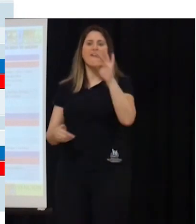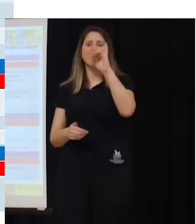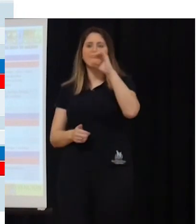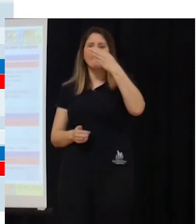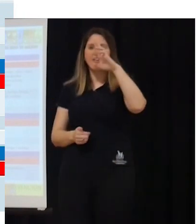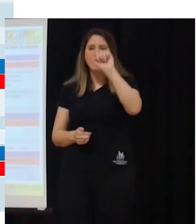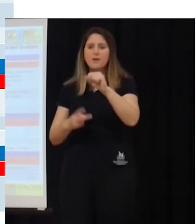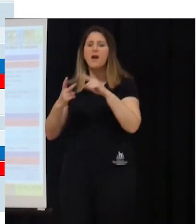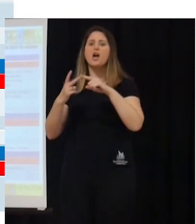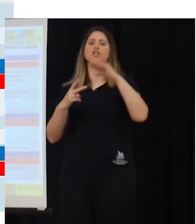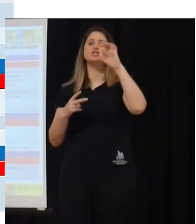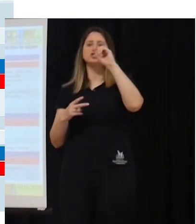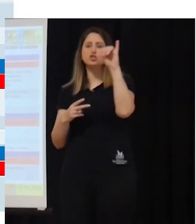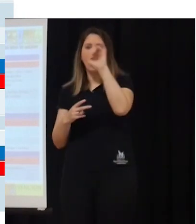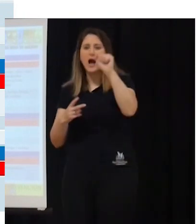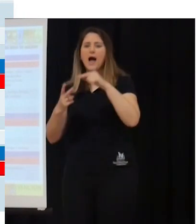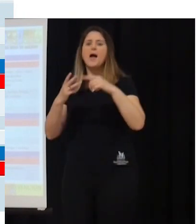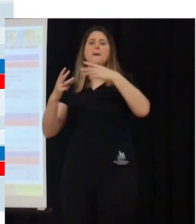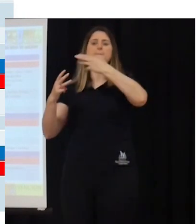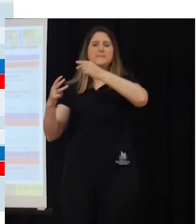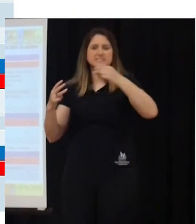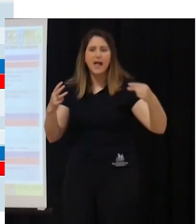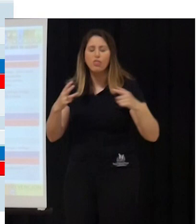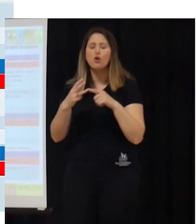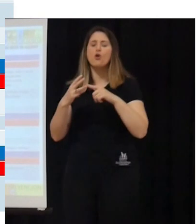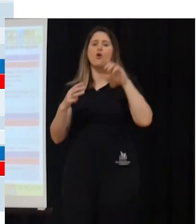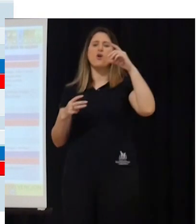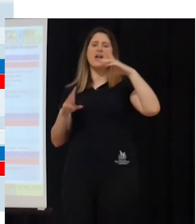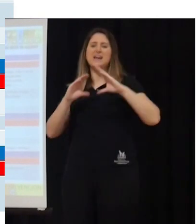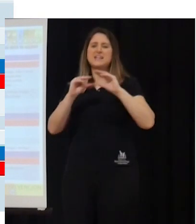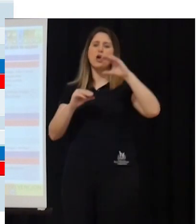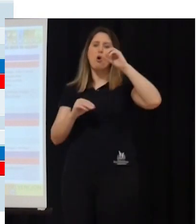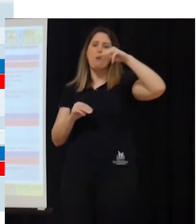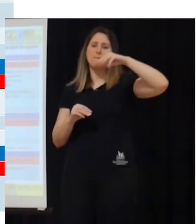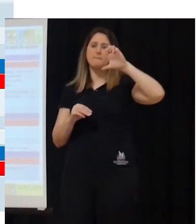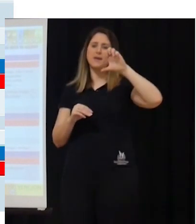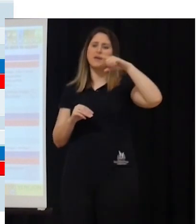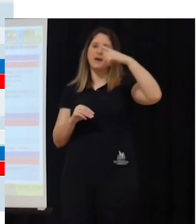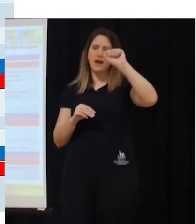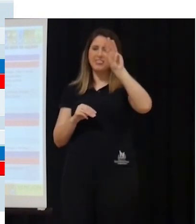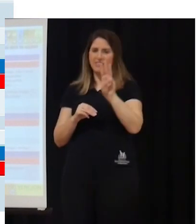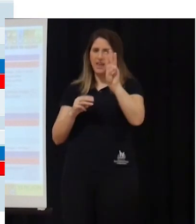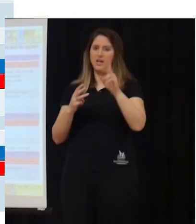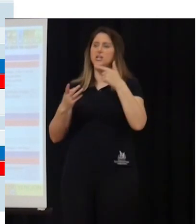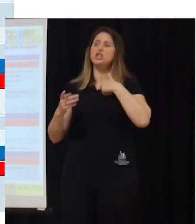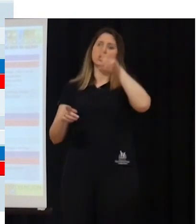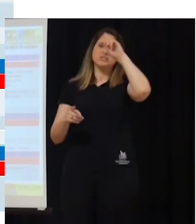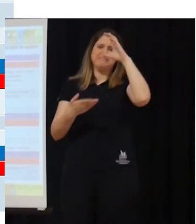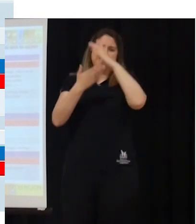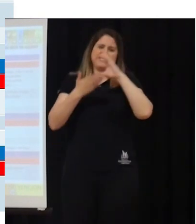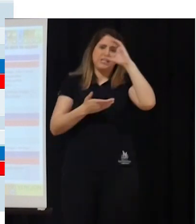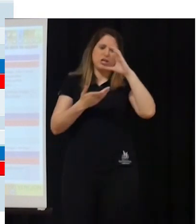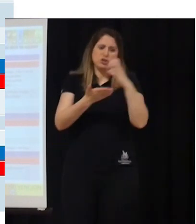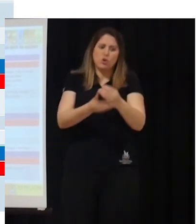la soja, el pescado, los ácidos grasos, omega 3. Bueno, no tenemos mucha evidencia científica, pero sabemos que en todo caso